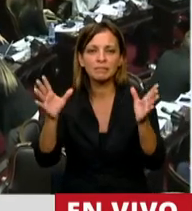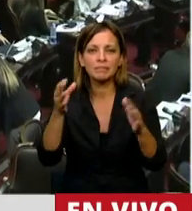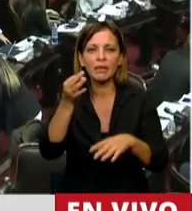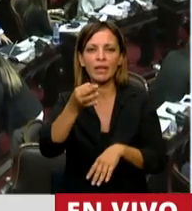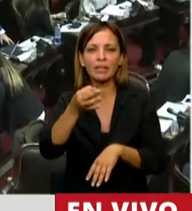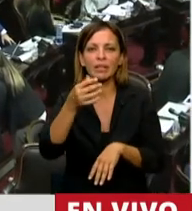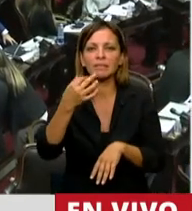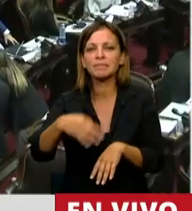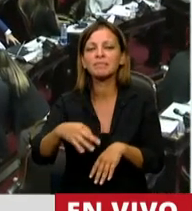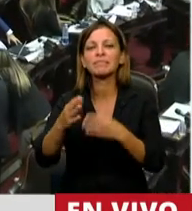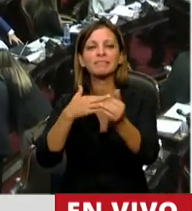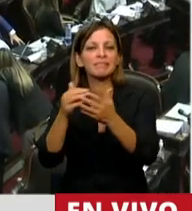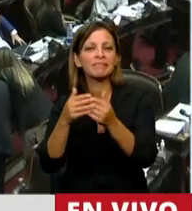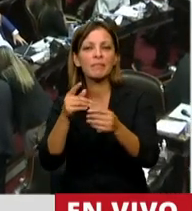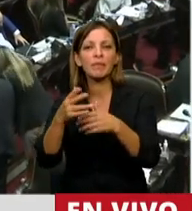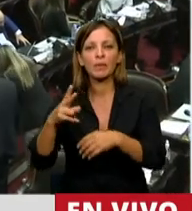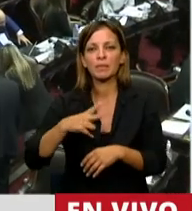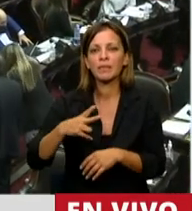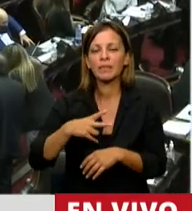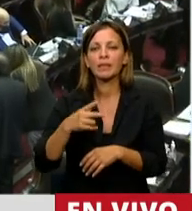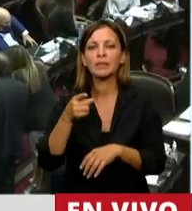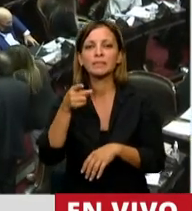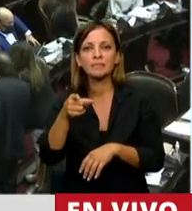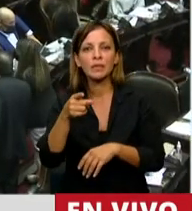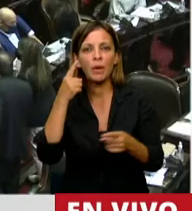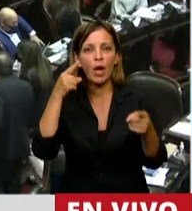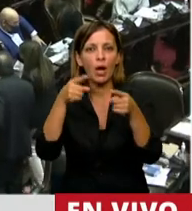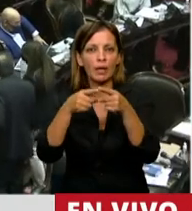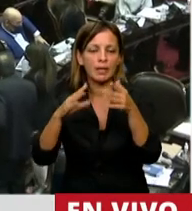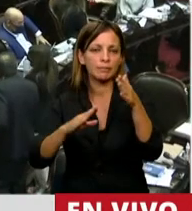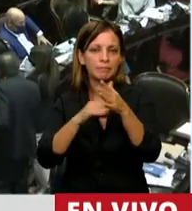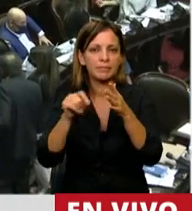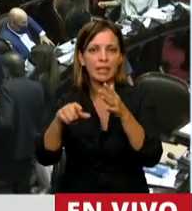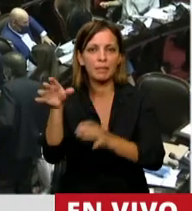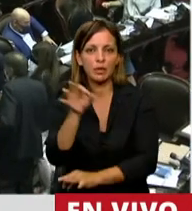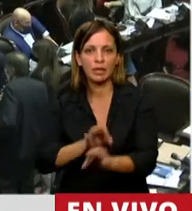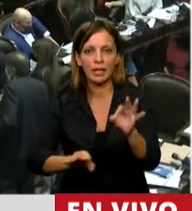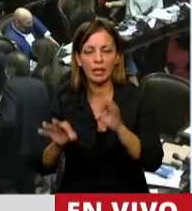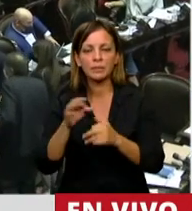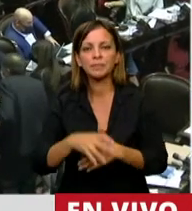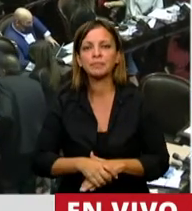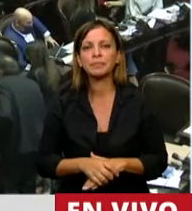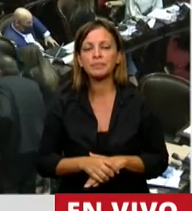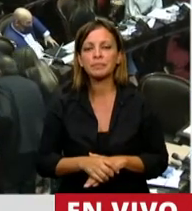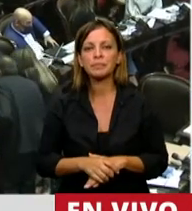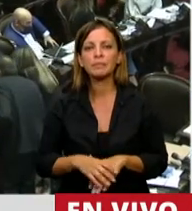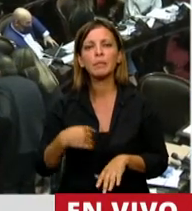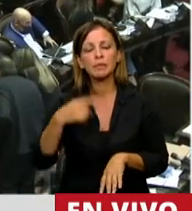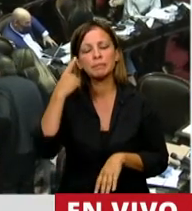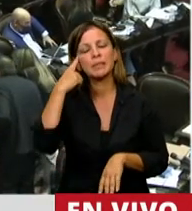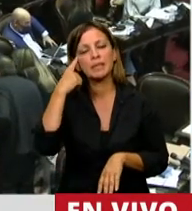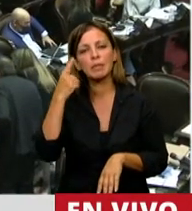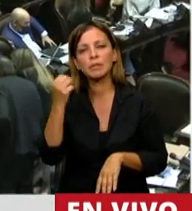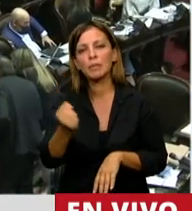la construcción privada como objetivo central del proyecto. Creemos importante para ello que